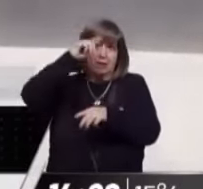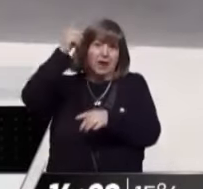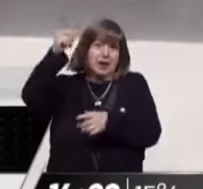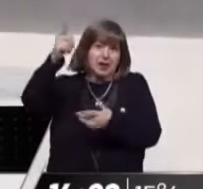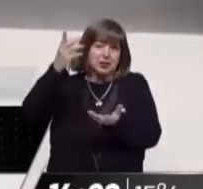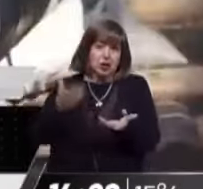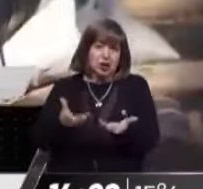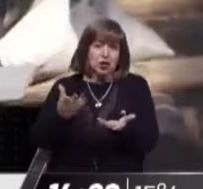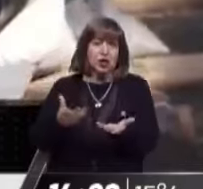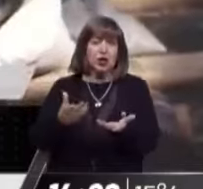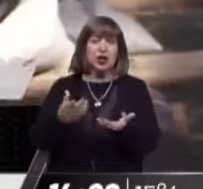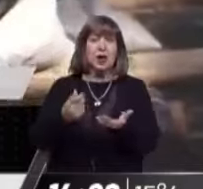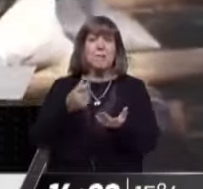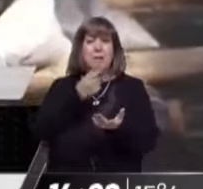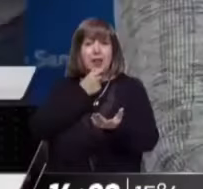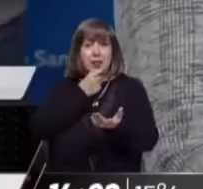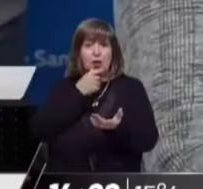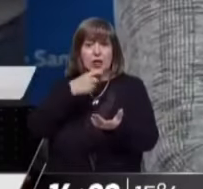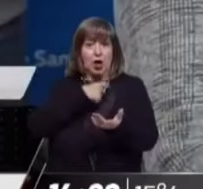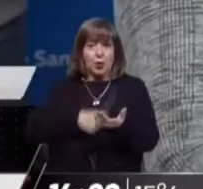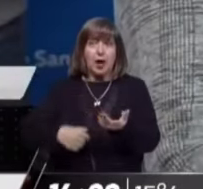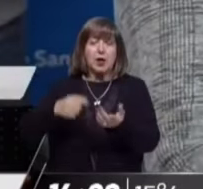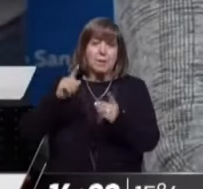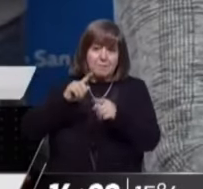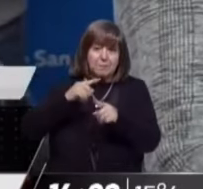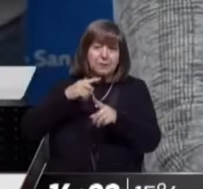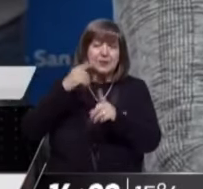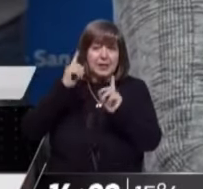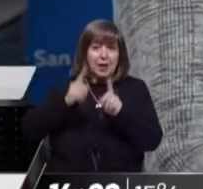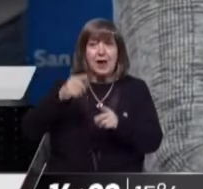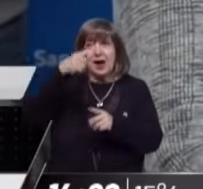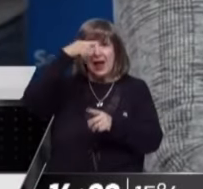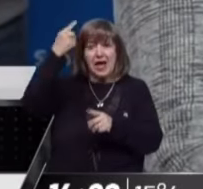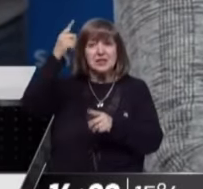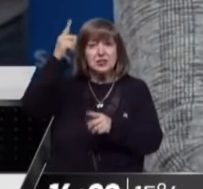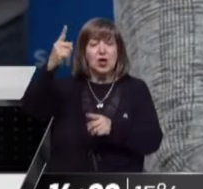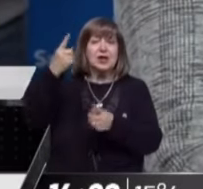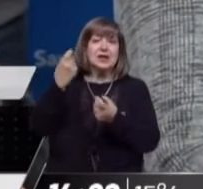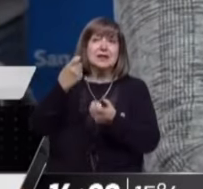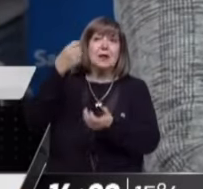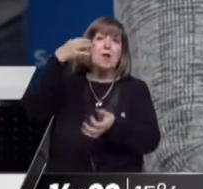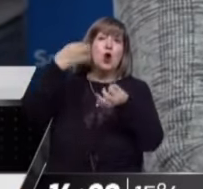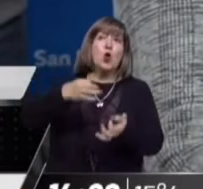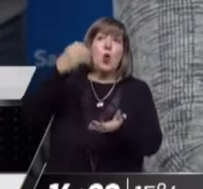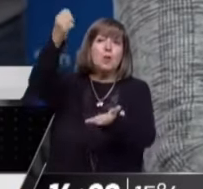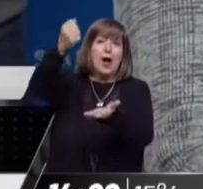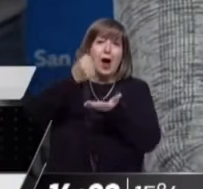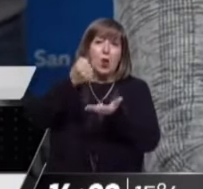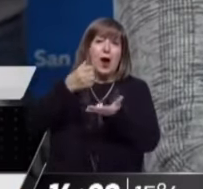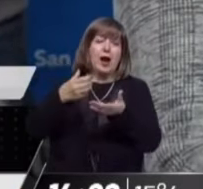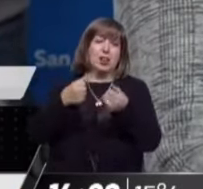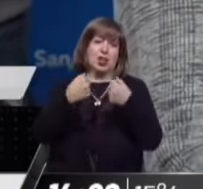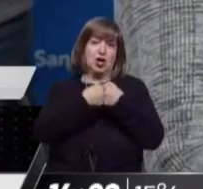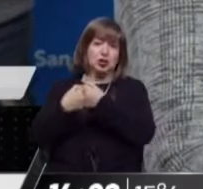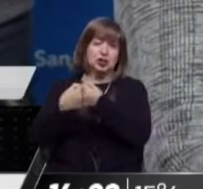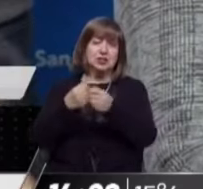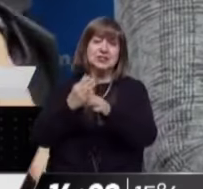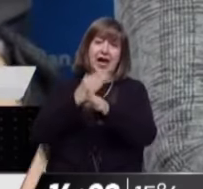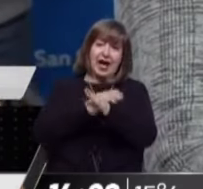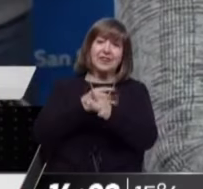claro. Aquí, concretamente, lo que necesitamos es que el Estado Nacional cumpla los acuerdos